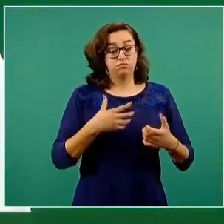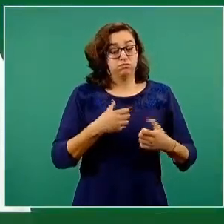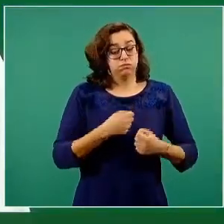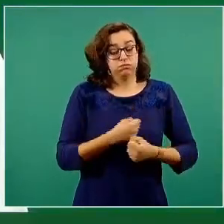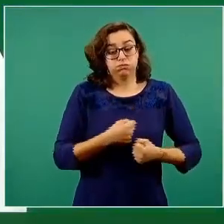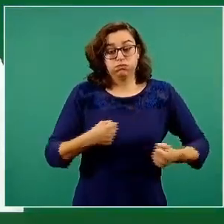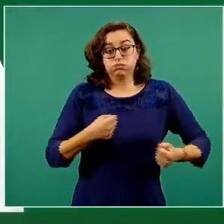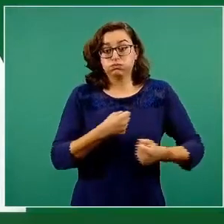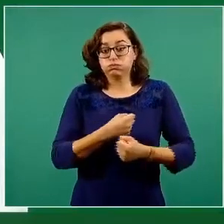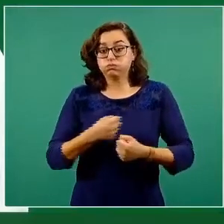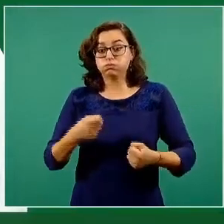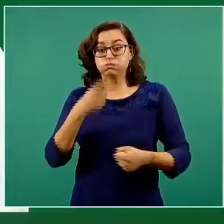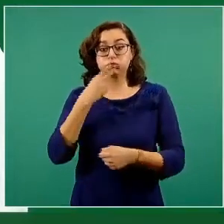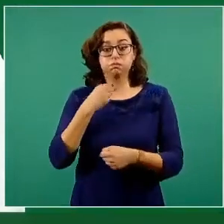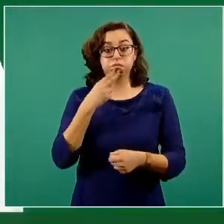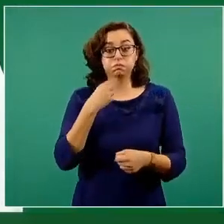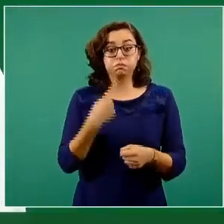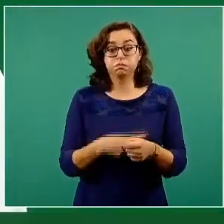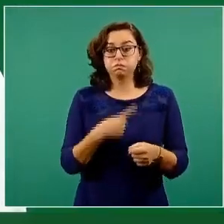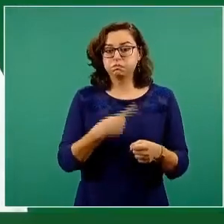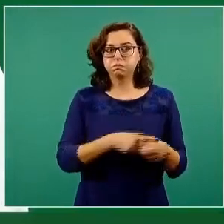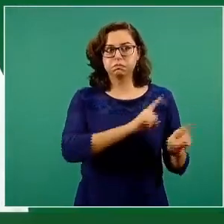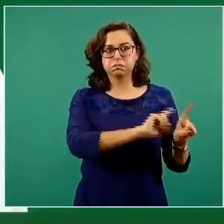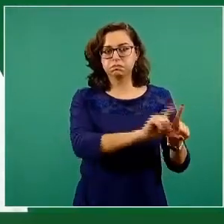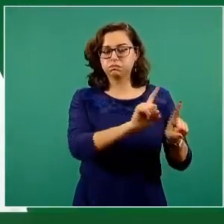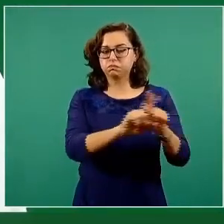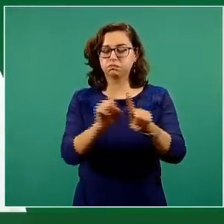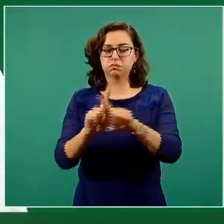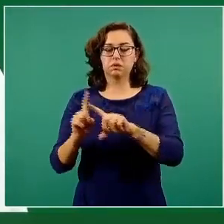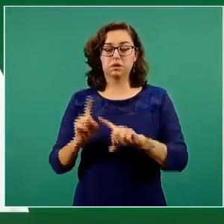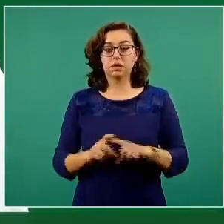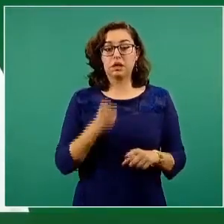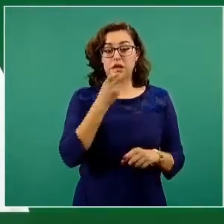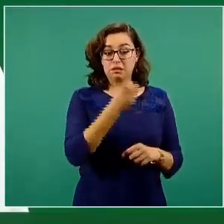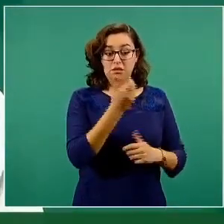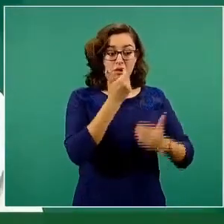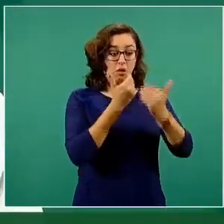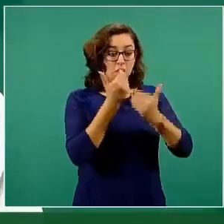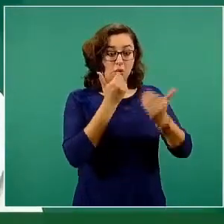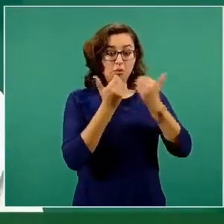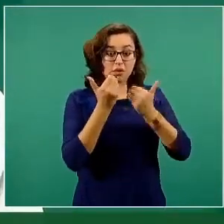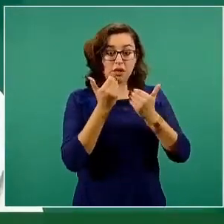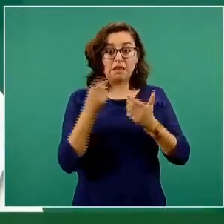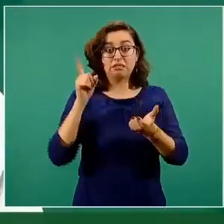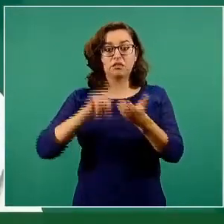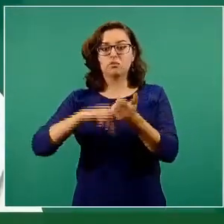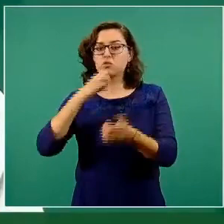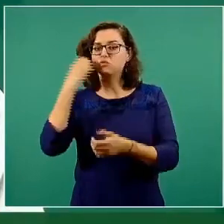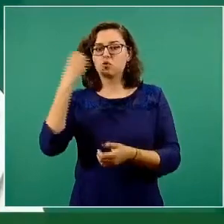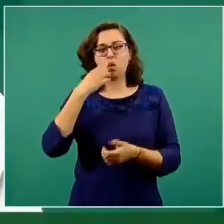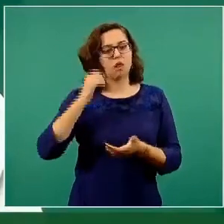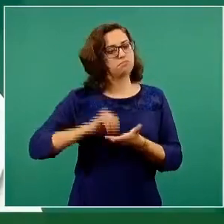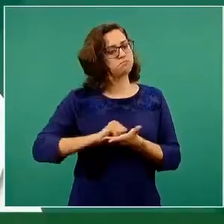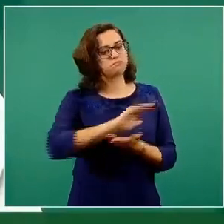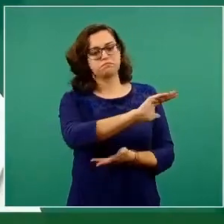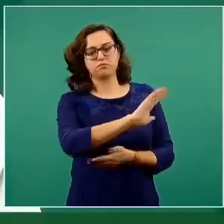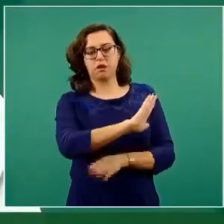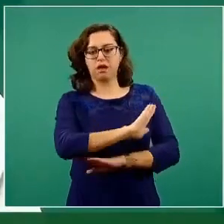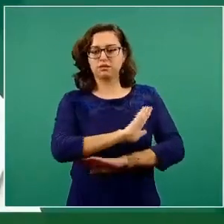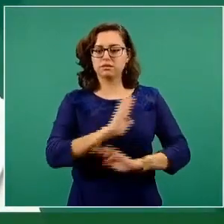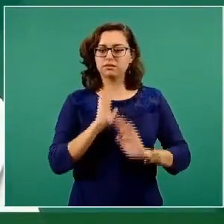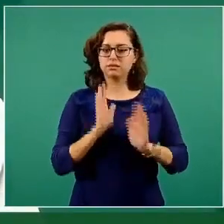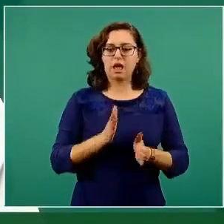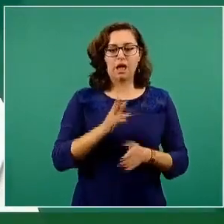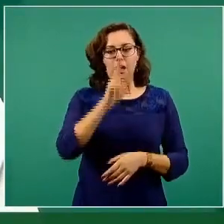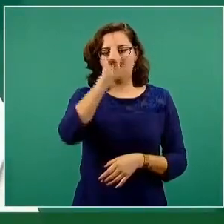obesidad, sobrepeso, diabetes y enfermedades crónicas. La idea es restringirlas específicamente en los recintos escolares de todos los niveles,